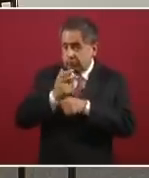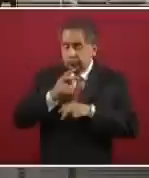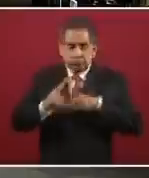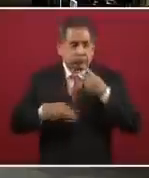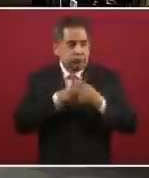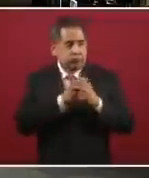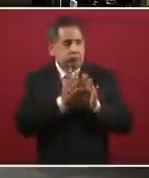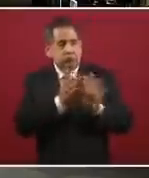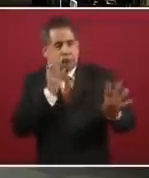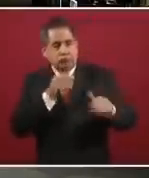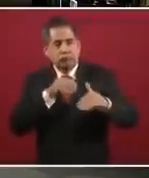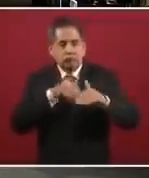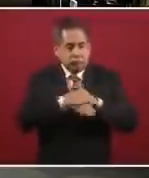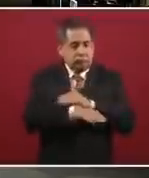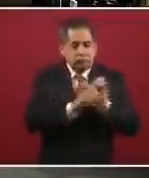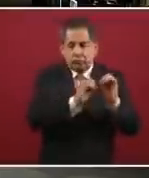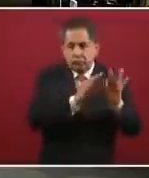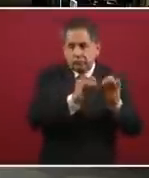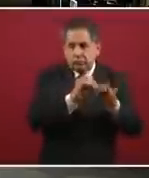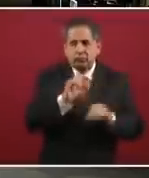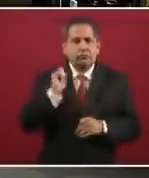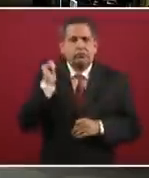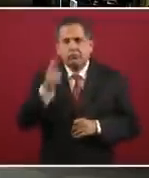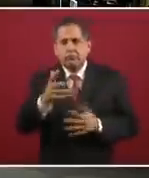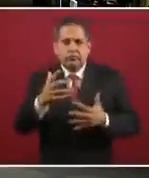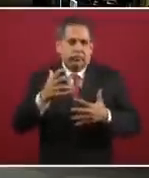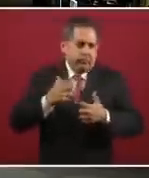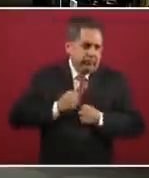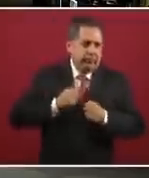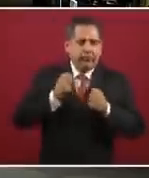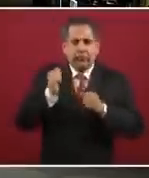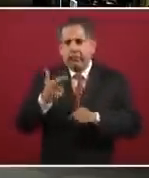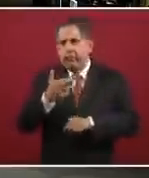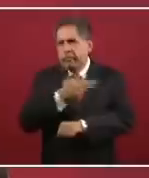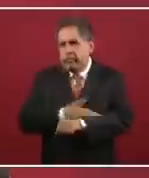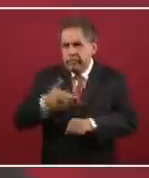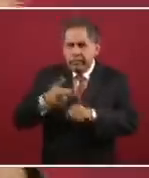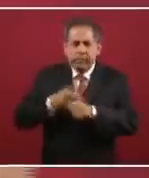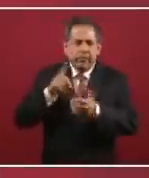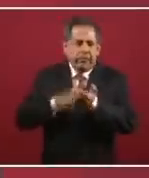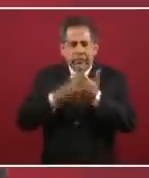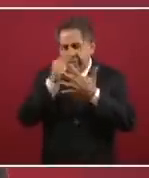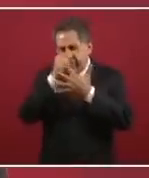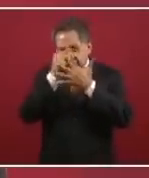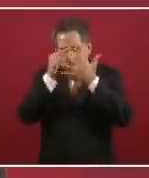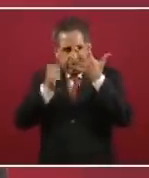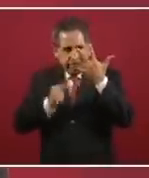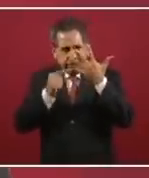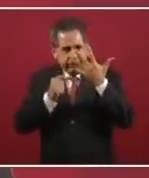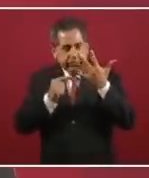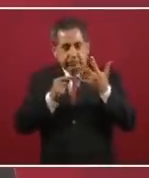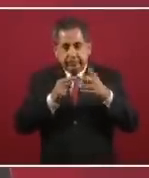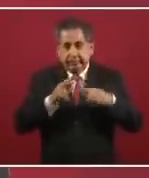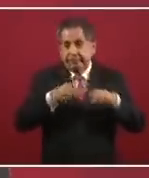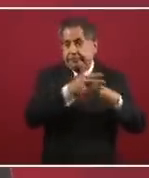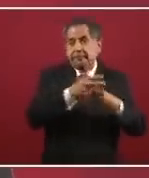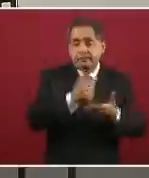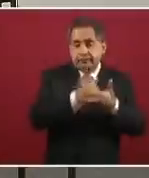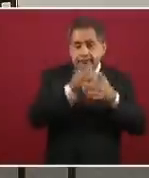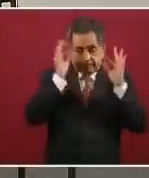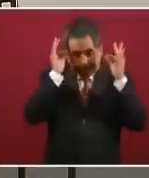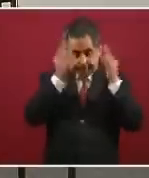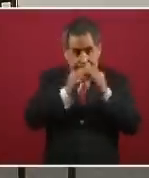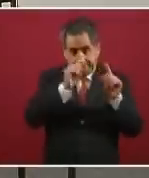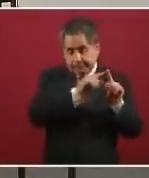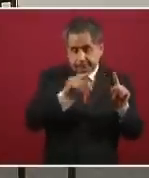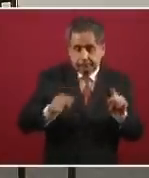están en alguna condición de detención, de proceso migratorio o en cualquier otro escenario. Y por fortuna el número de